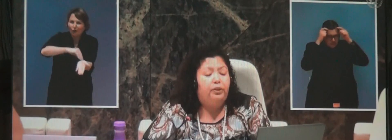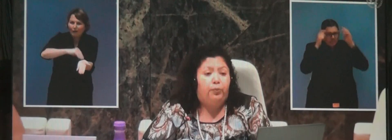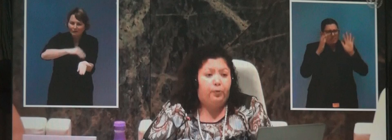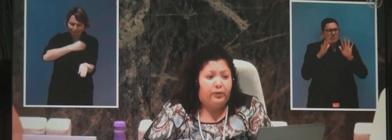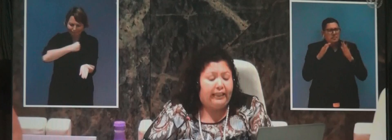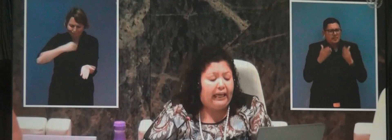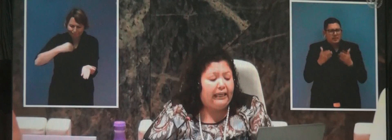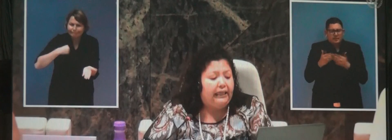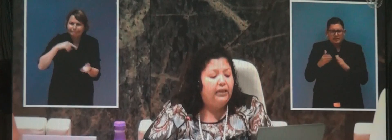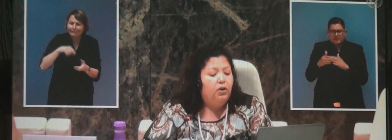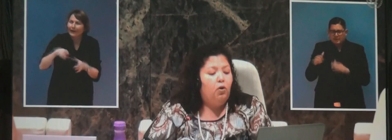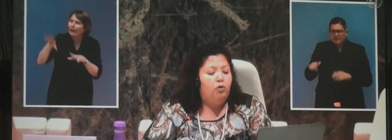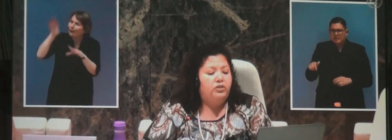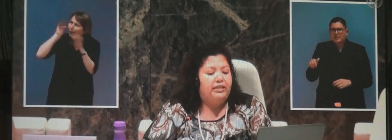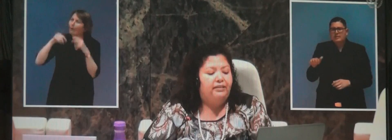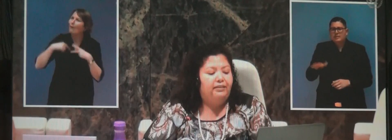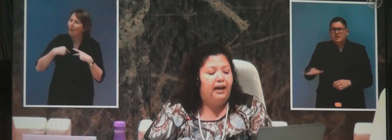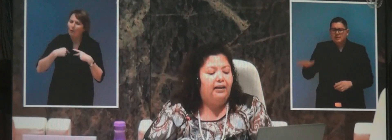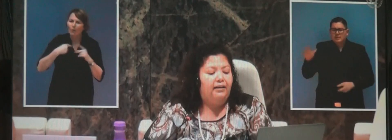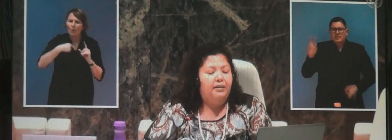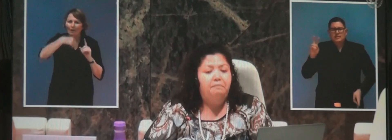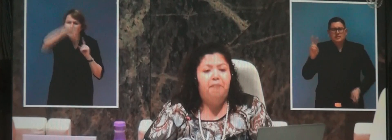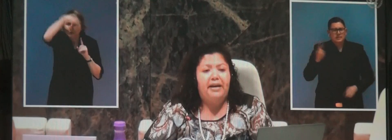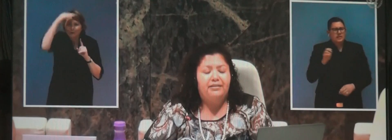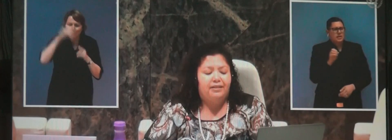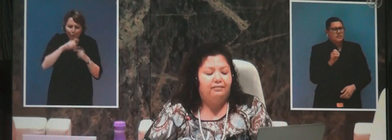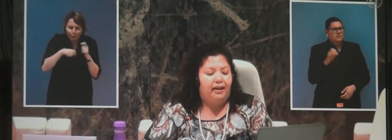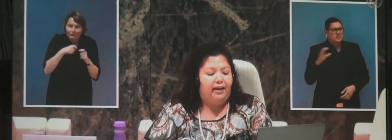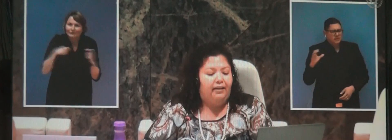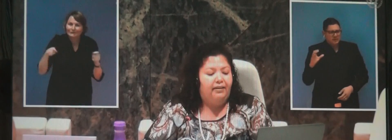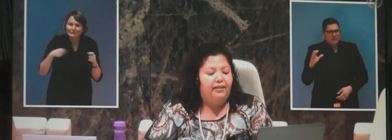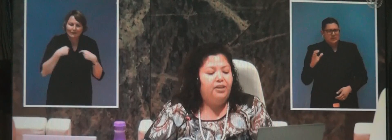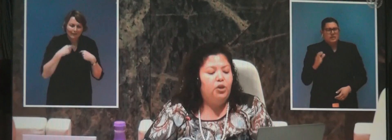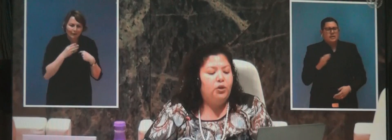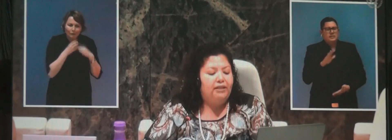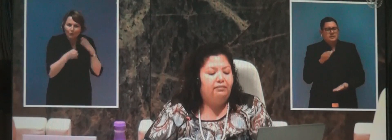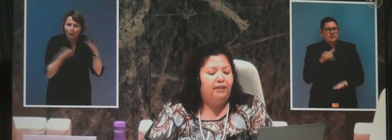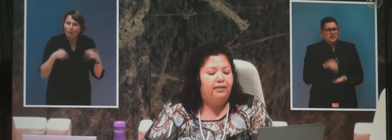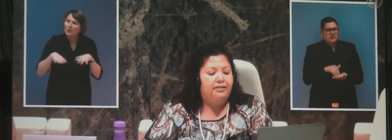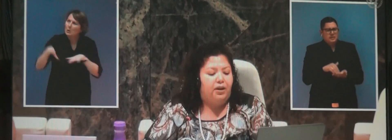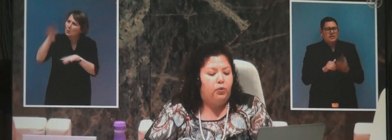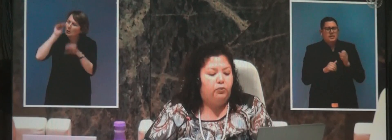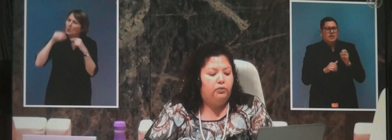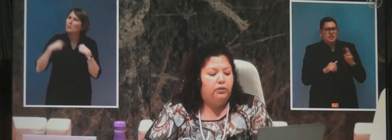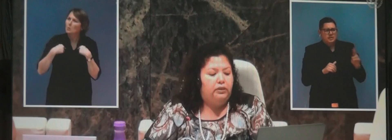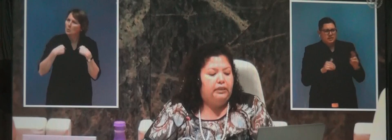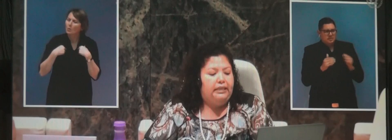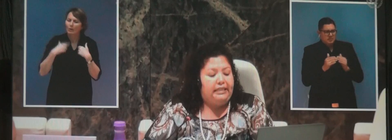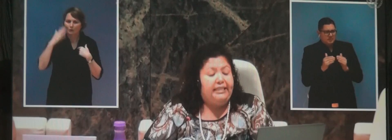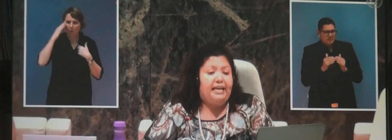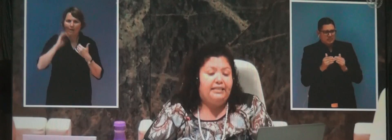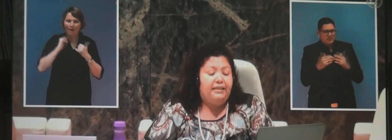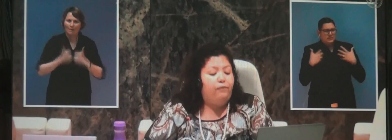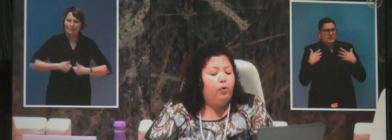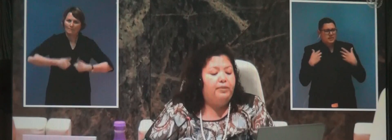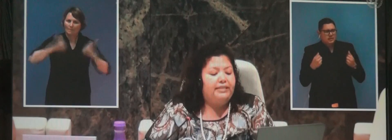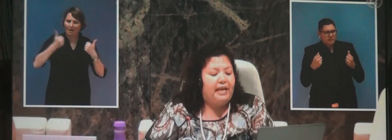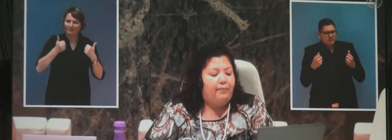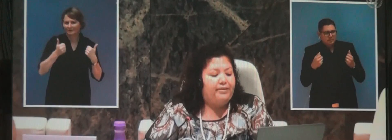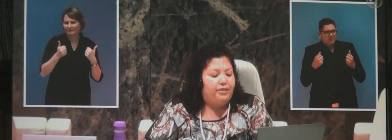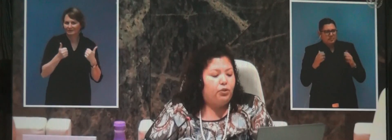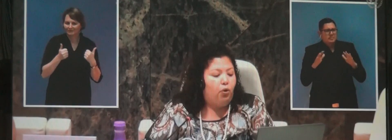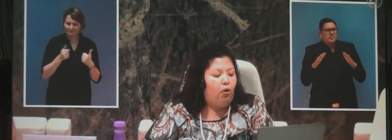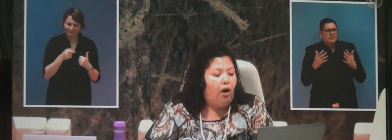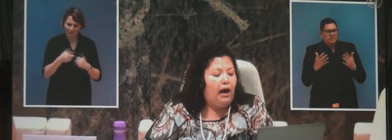regiones metropolitana, occidental, paracentral y oriental de salud. De esta forma